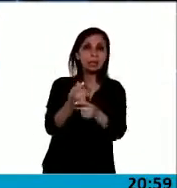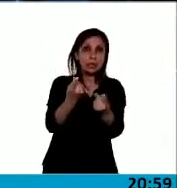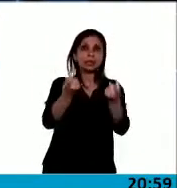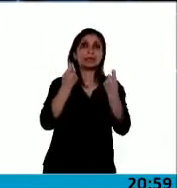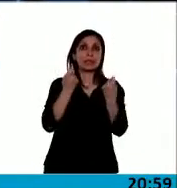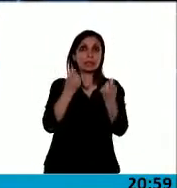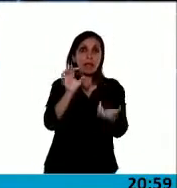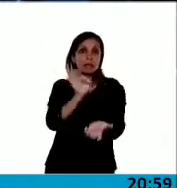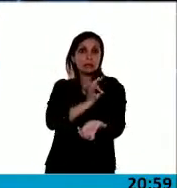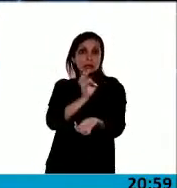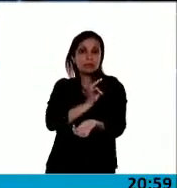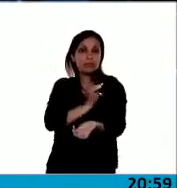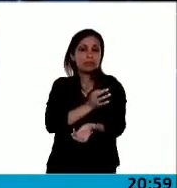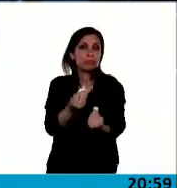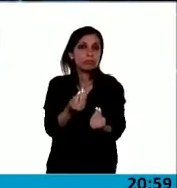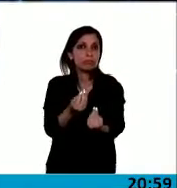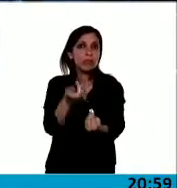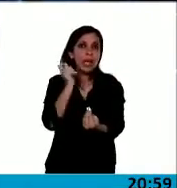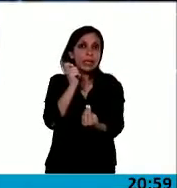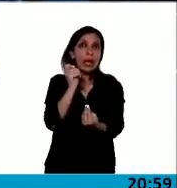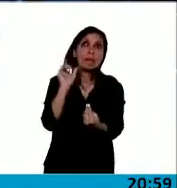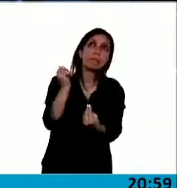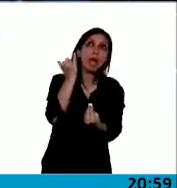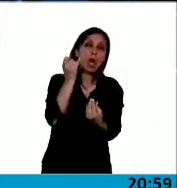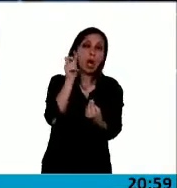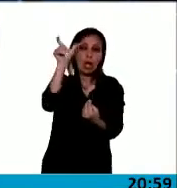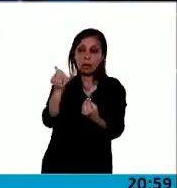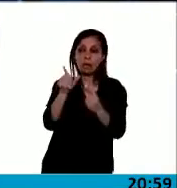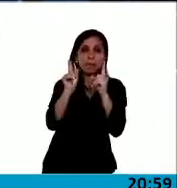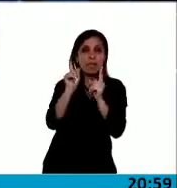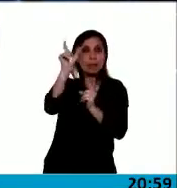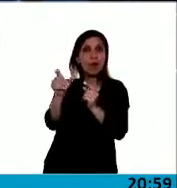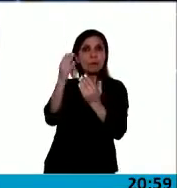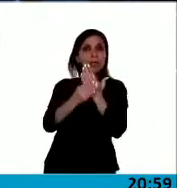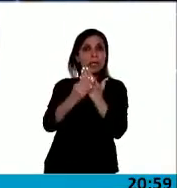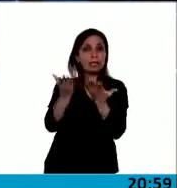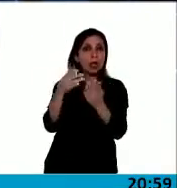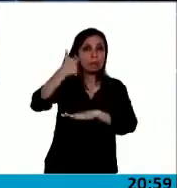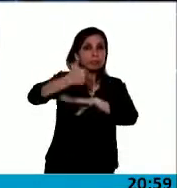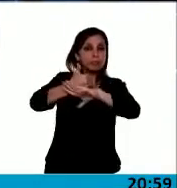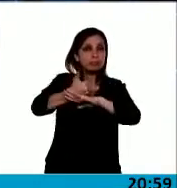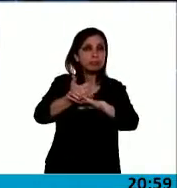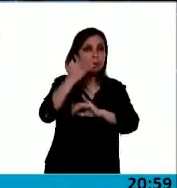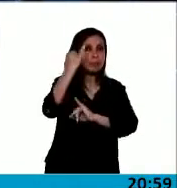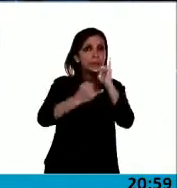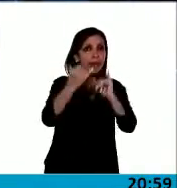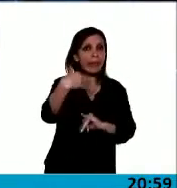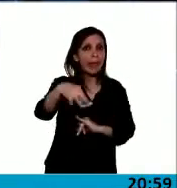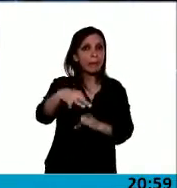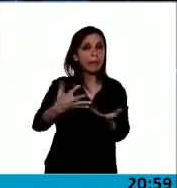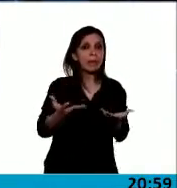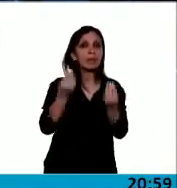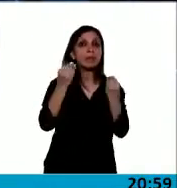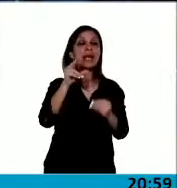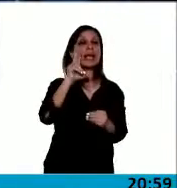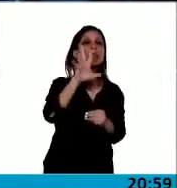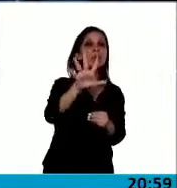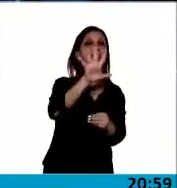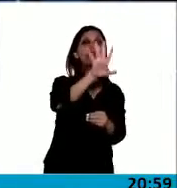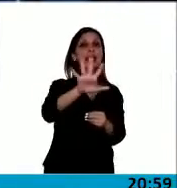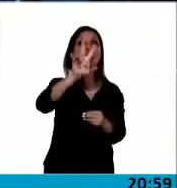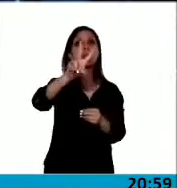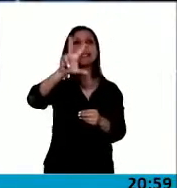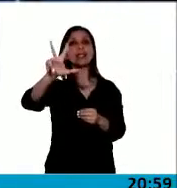que el ministro para decirnos lo que pasó? Porque ¿sabe una cosa, señor presidente? Esos 3.523